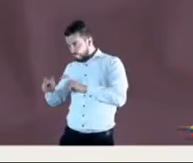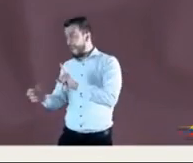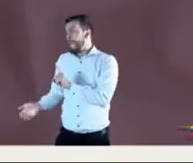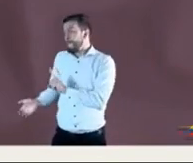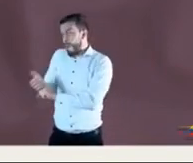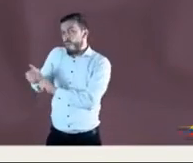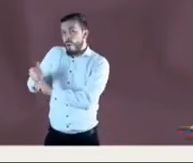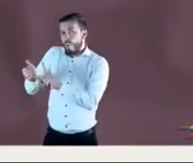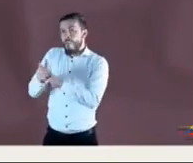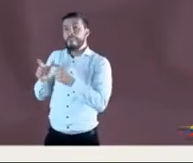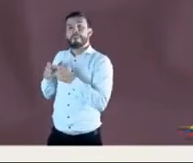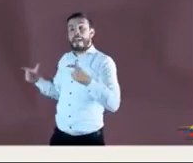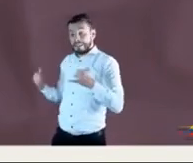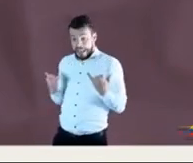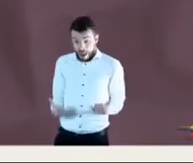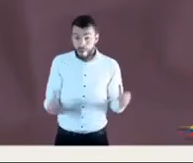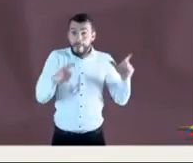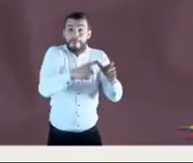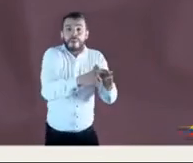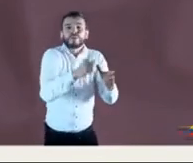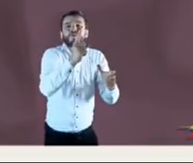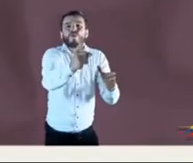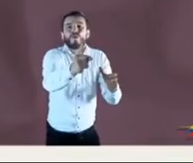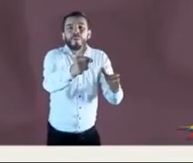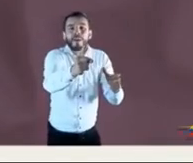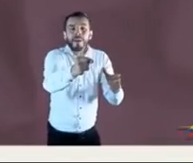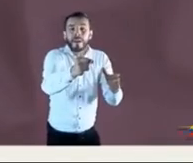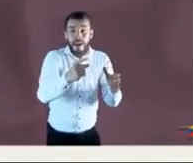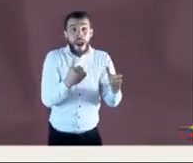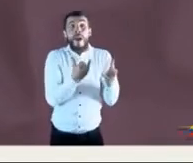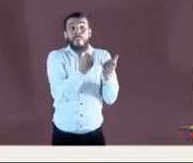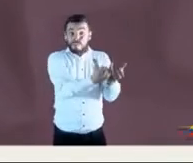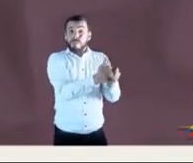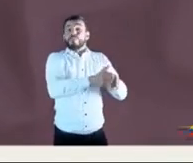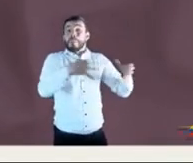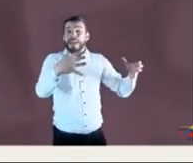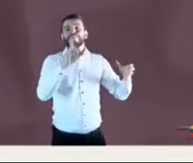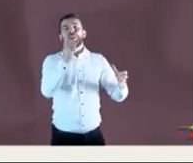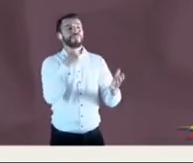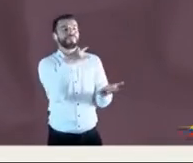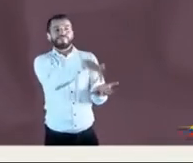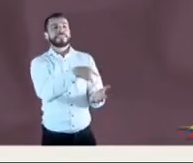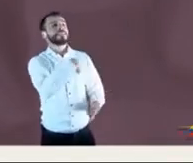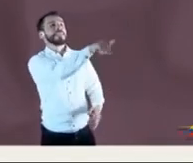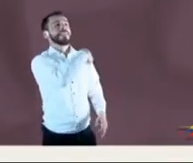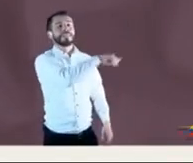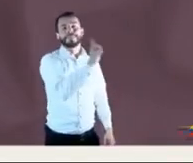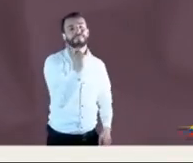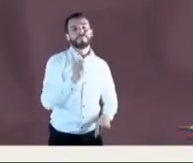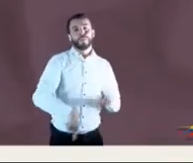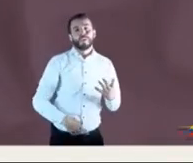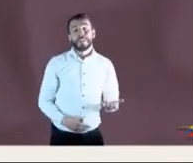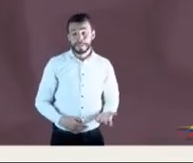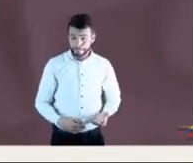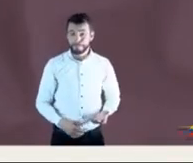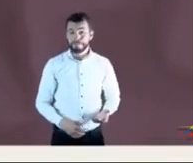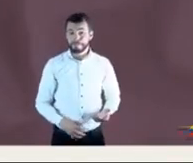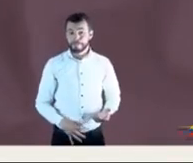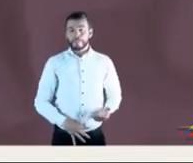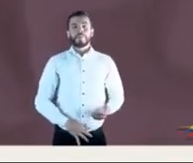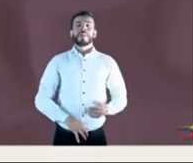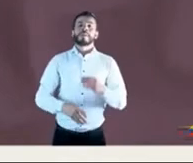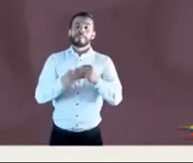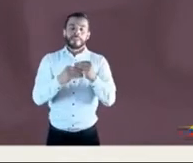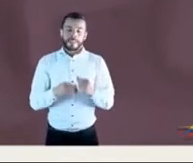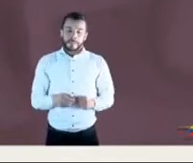todos los casos por las restricciones de la pandemia. También vale la pena resaltar que las cifras que ofrecemos de